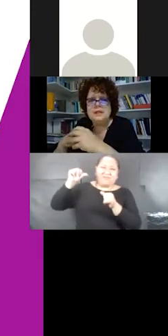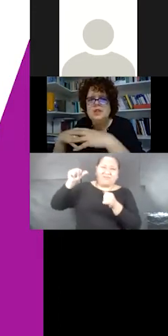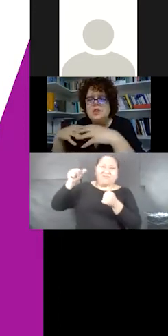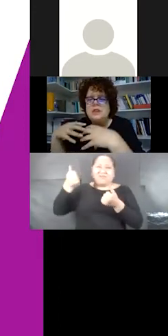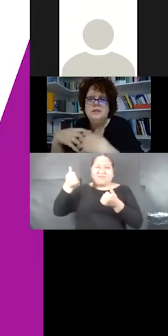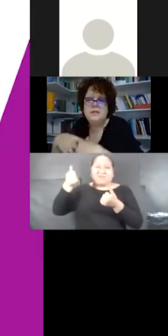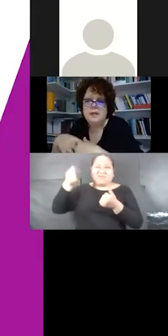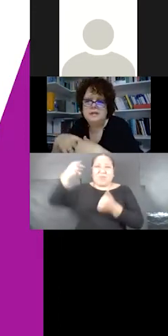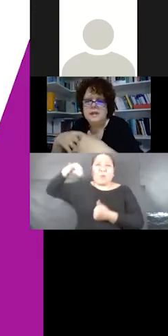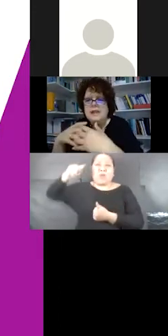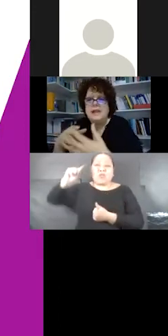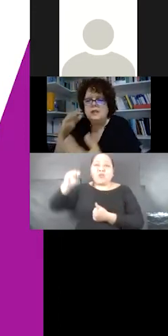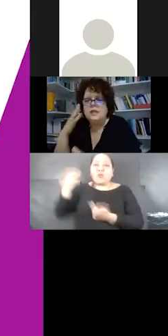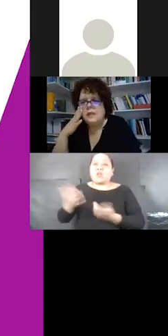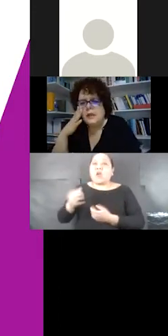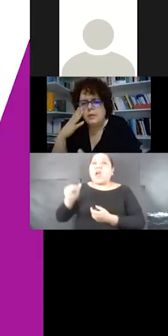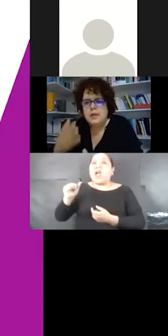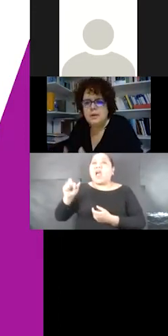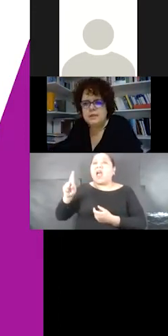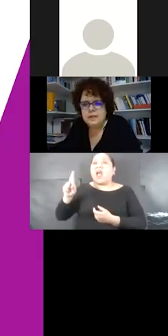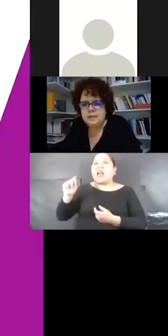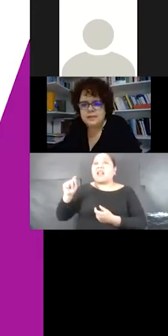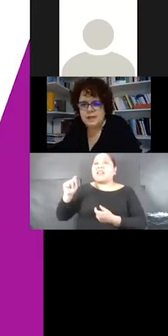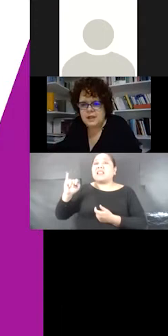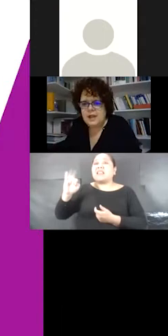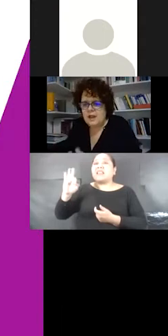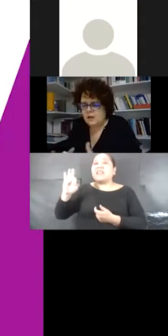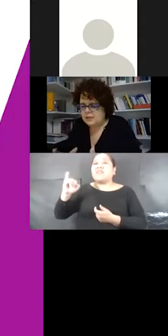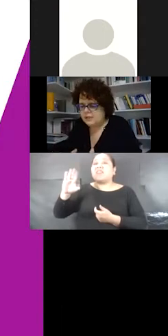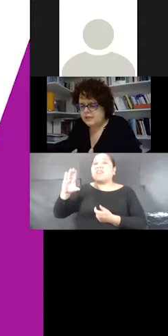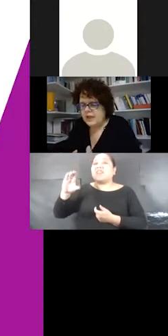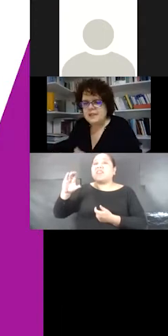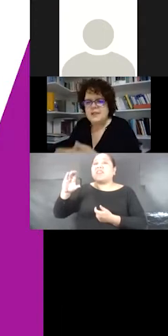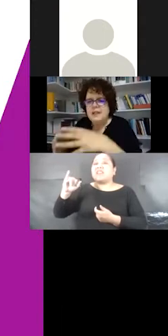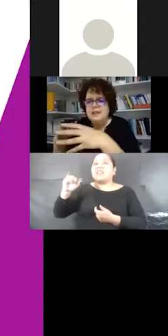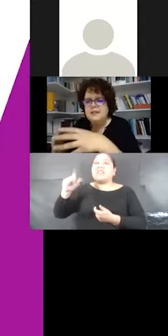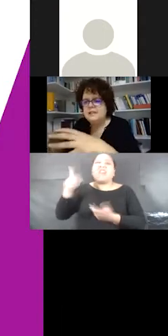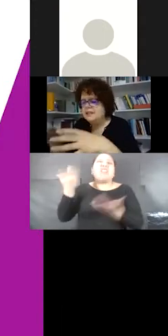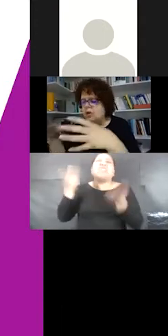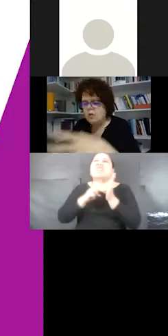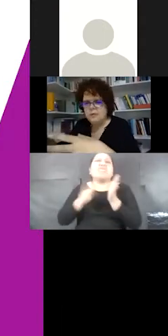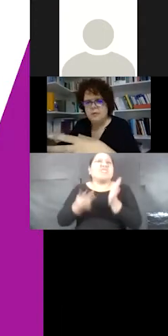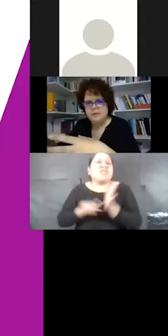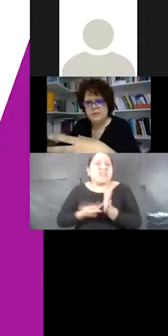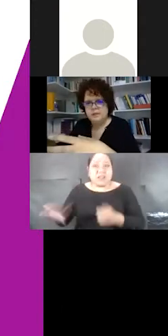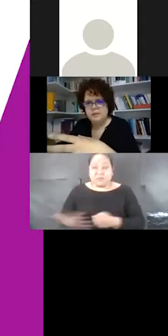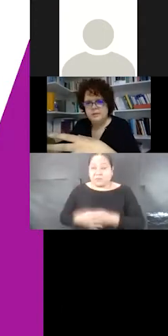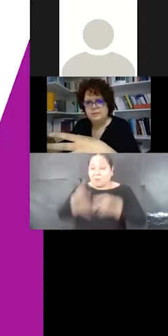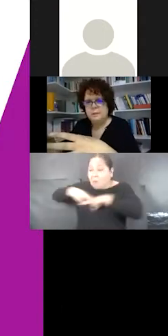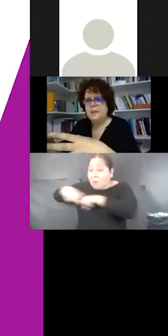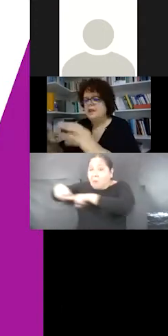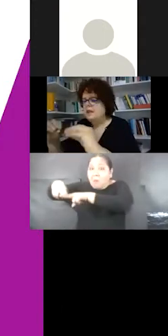señas es que son artificiales. ¿Qué cosa significa que una lengua sea artificial? Lo que significa es que se sienta un grupo de